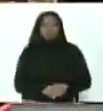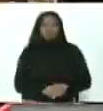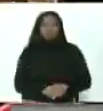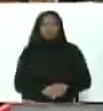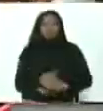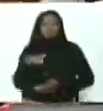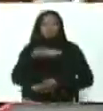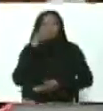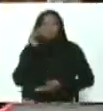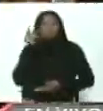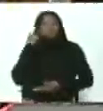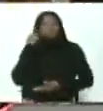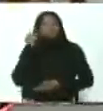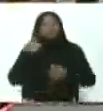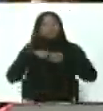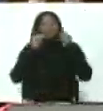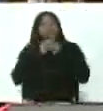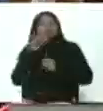¿Dónde están las mujeres de Anzoátegui?